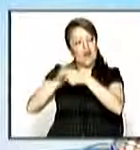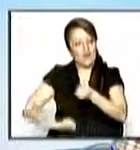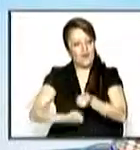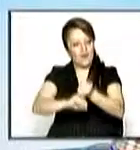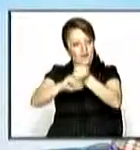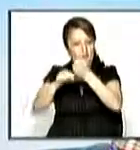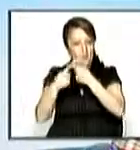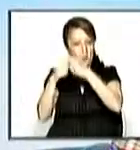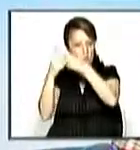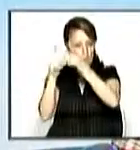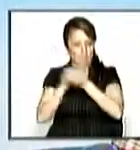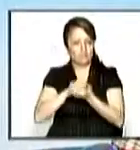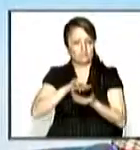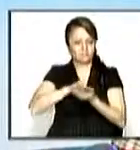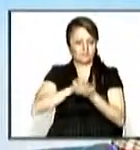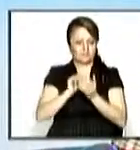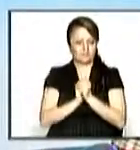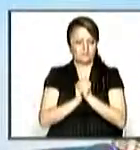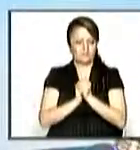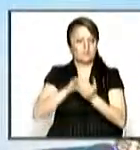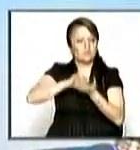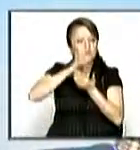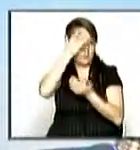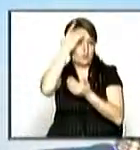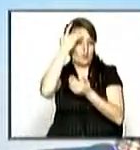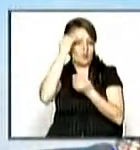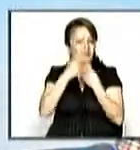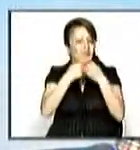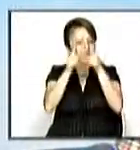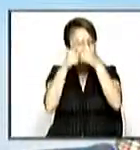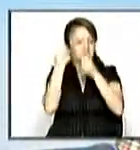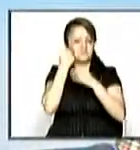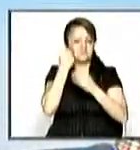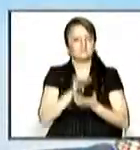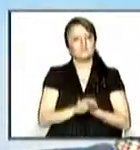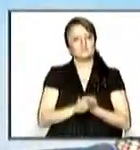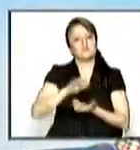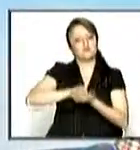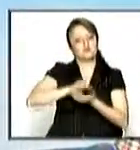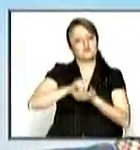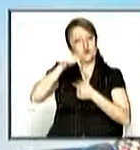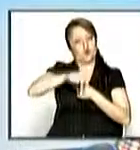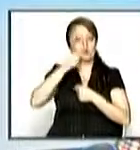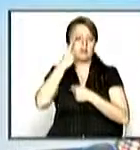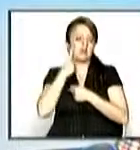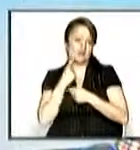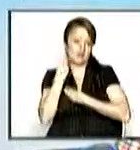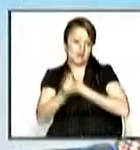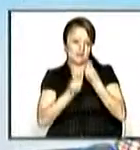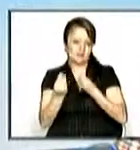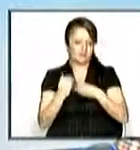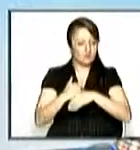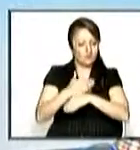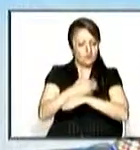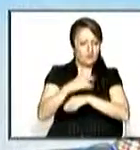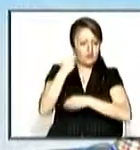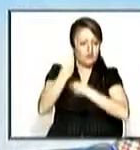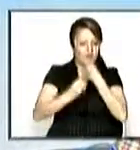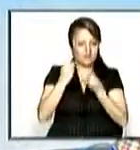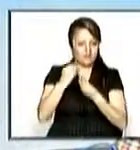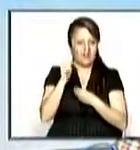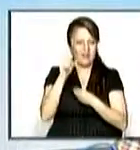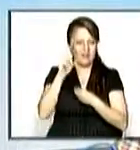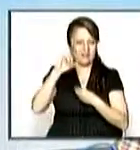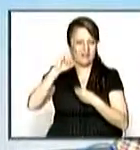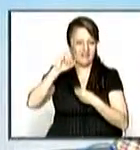la neurología y del porqué de muchas patologías. Para desarrollar este programa estaremos compartiendo con la doctora Adriana